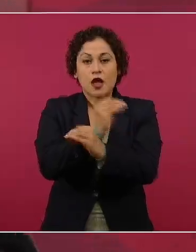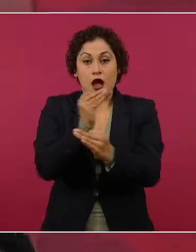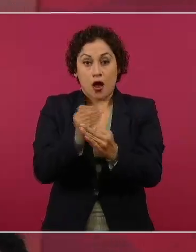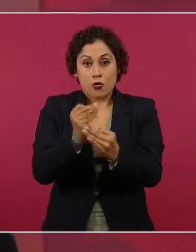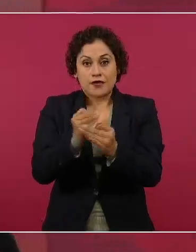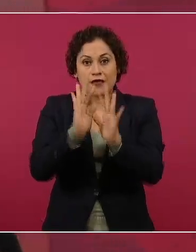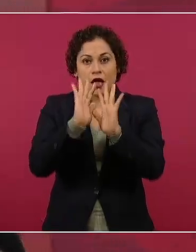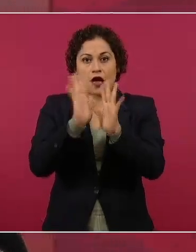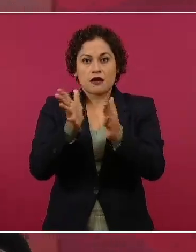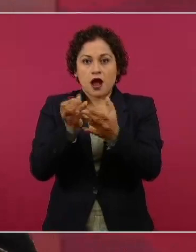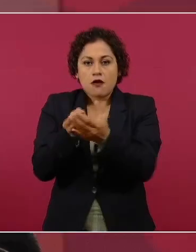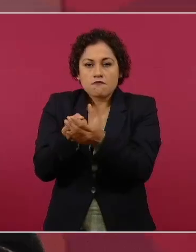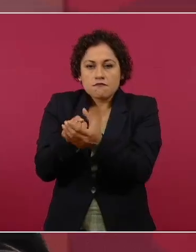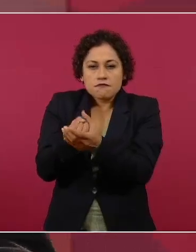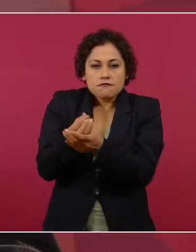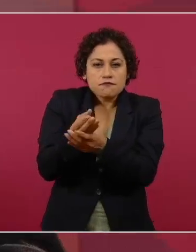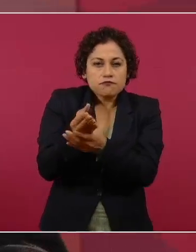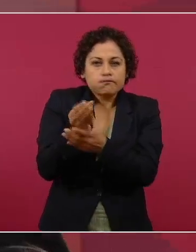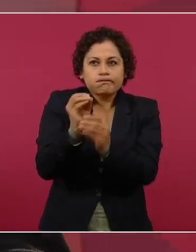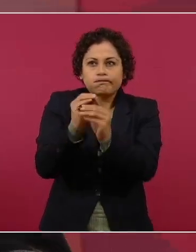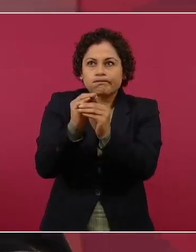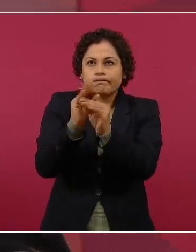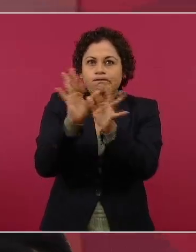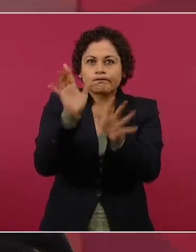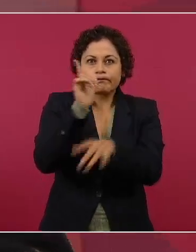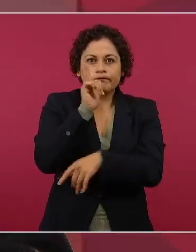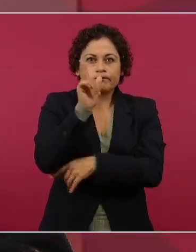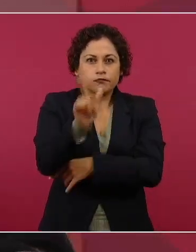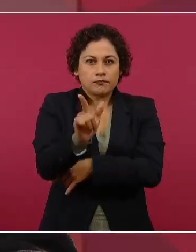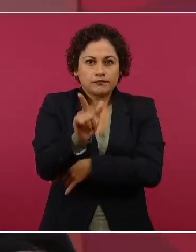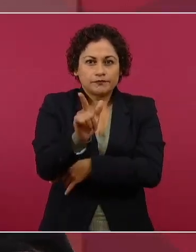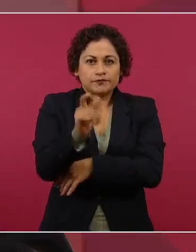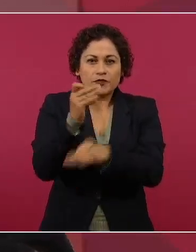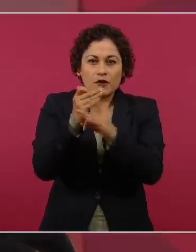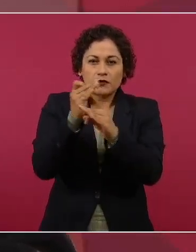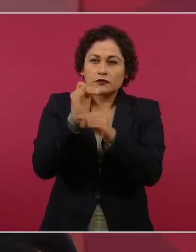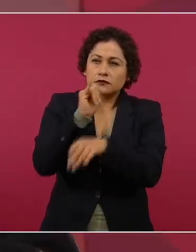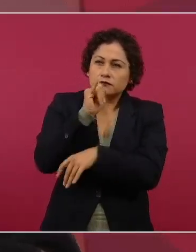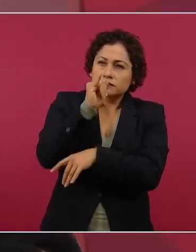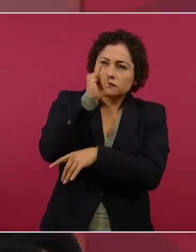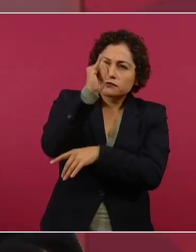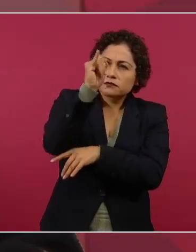Y ya no solo se ve la lucecita,